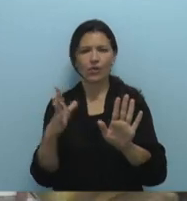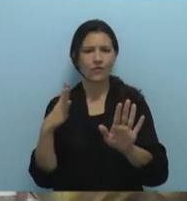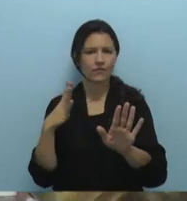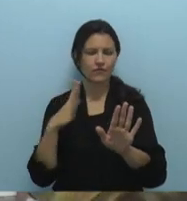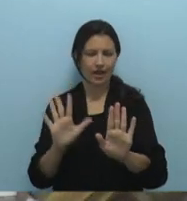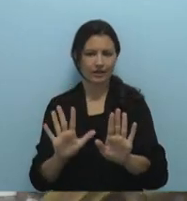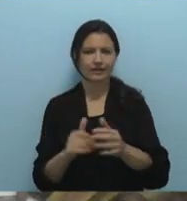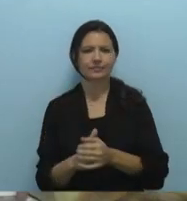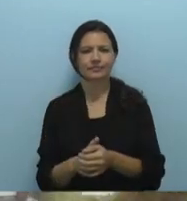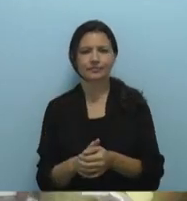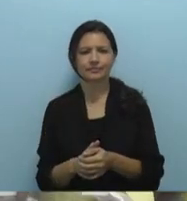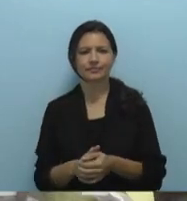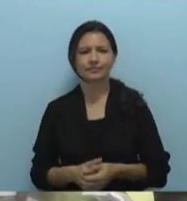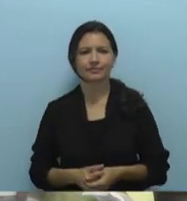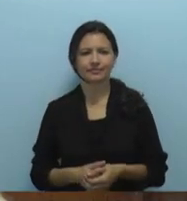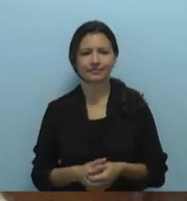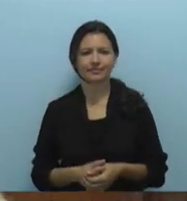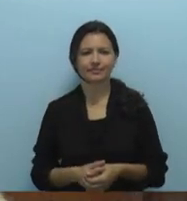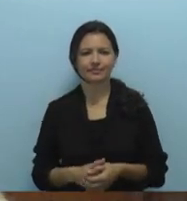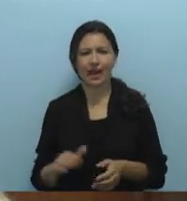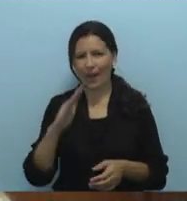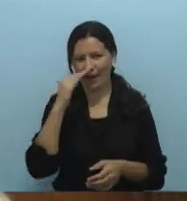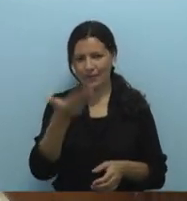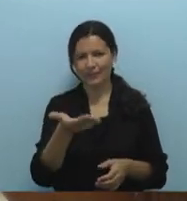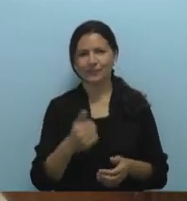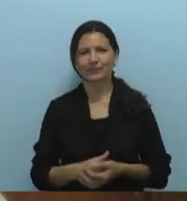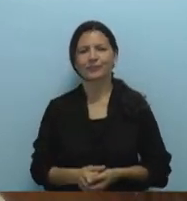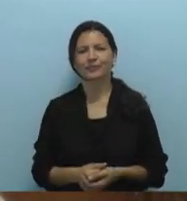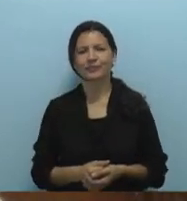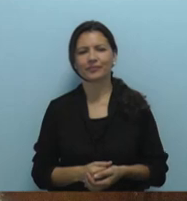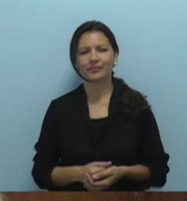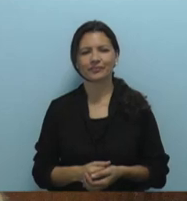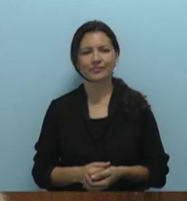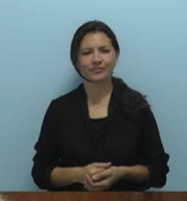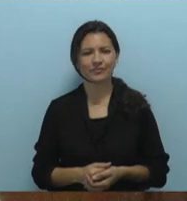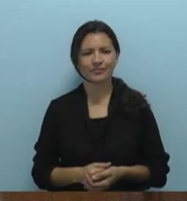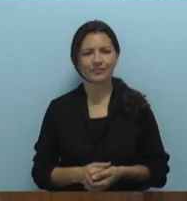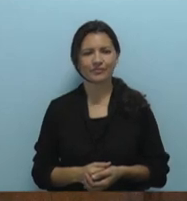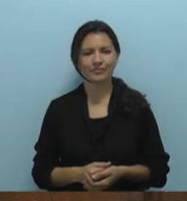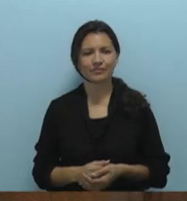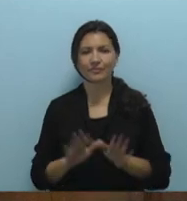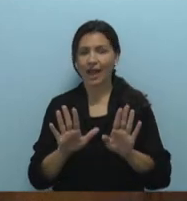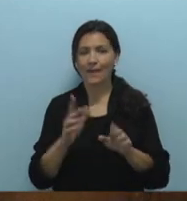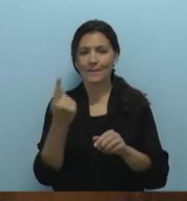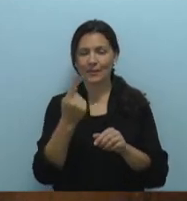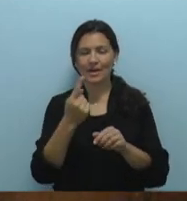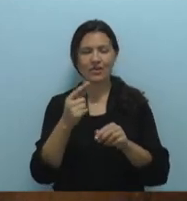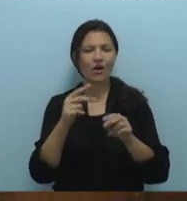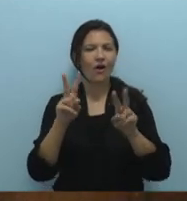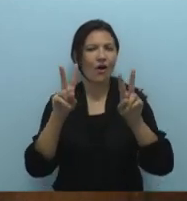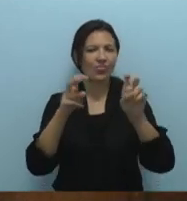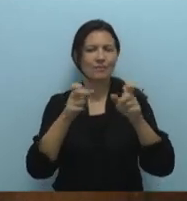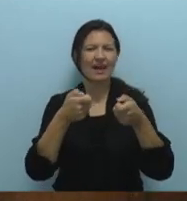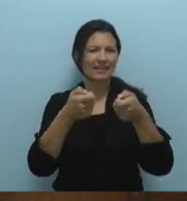Discúlpeme, diputado, no estamos todavía en los ingresos. Para recordarles, estamos en los asuntos centrados que todavía